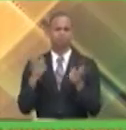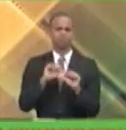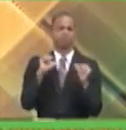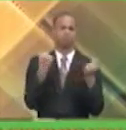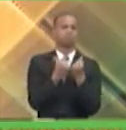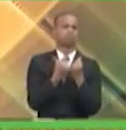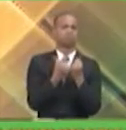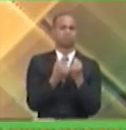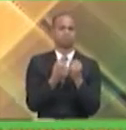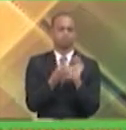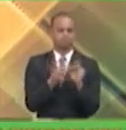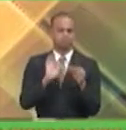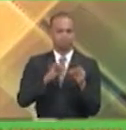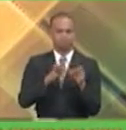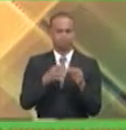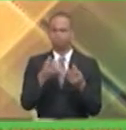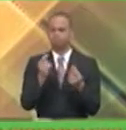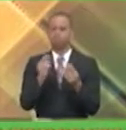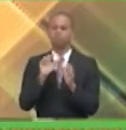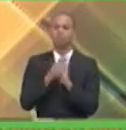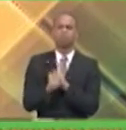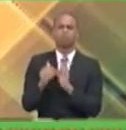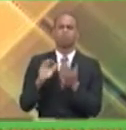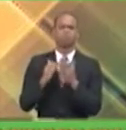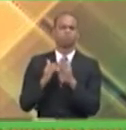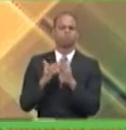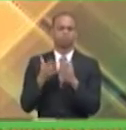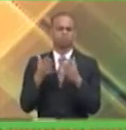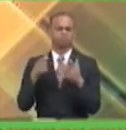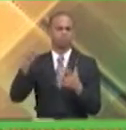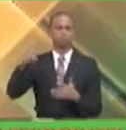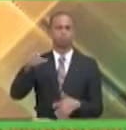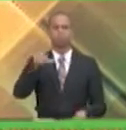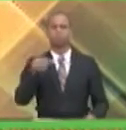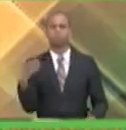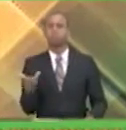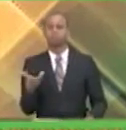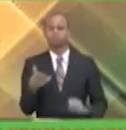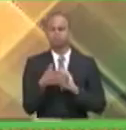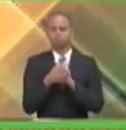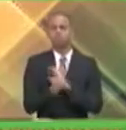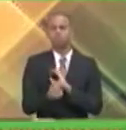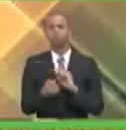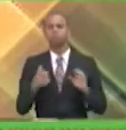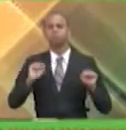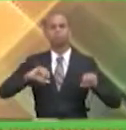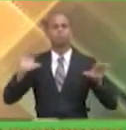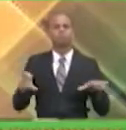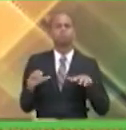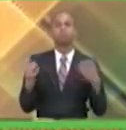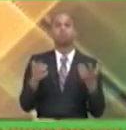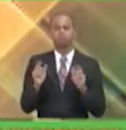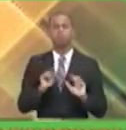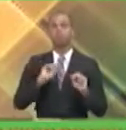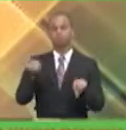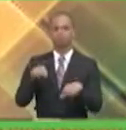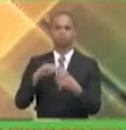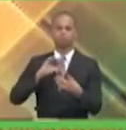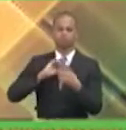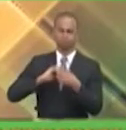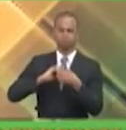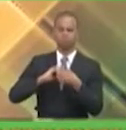hay en su comunidad, qué talento ellos tienen, qué pueden ellos desarrollar. Entonces, esa idea, ellos vuelven otra vez al CONADIS y